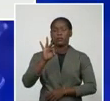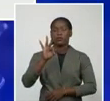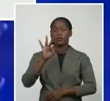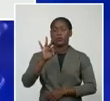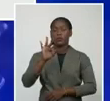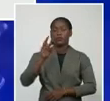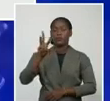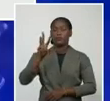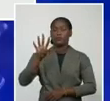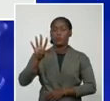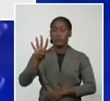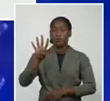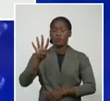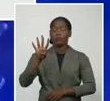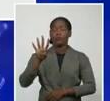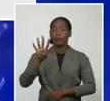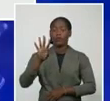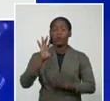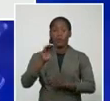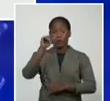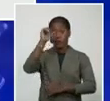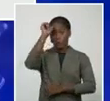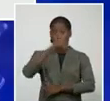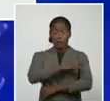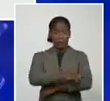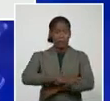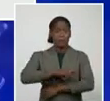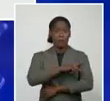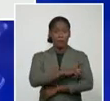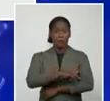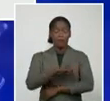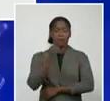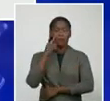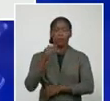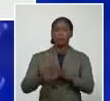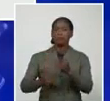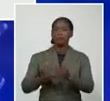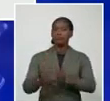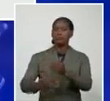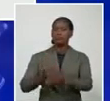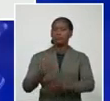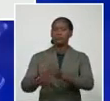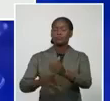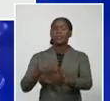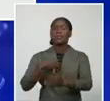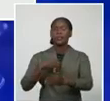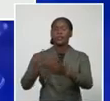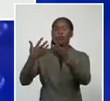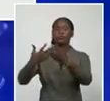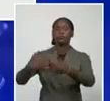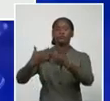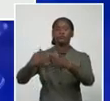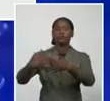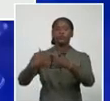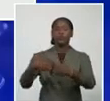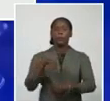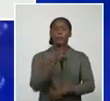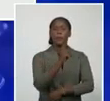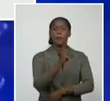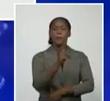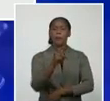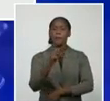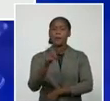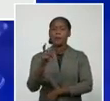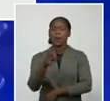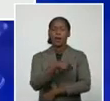54.834 casos. Un país que además ha ido avanzando en la vacunación a su población. Sin embargo, es